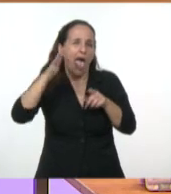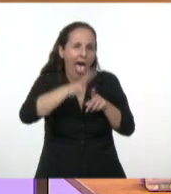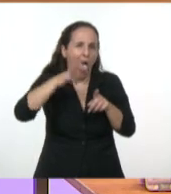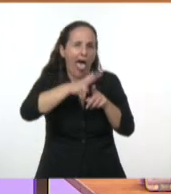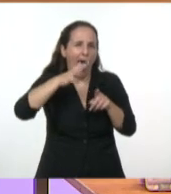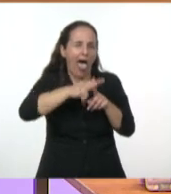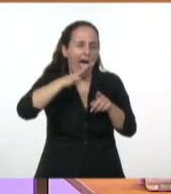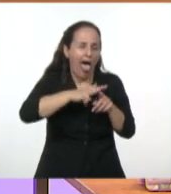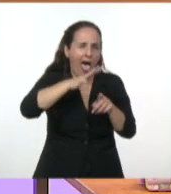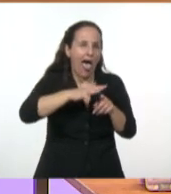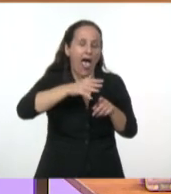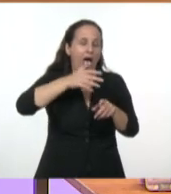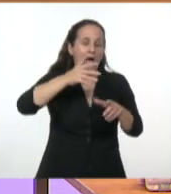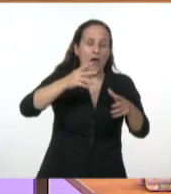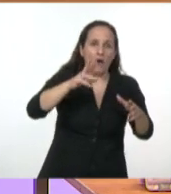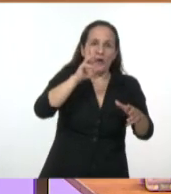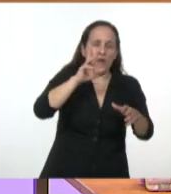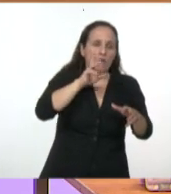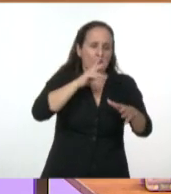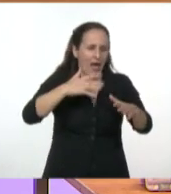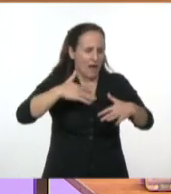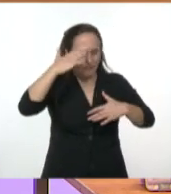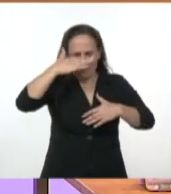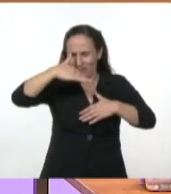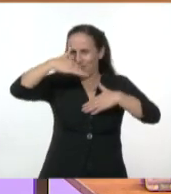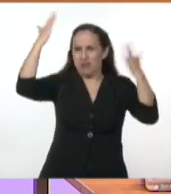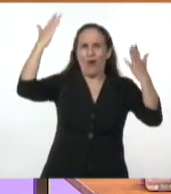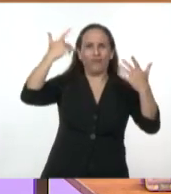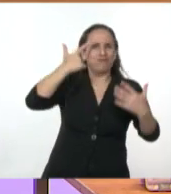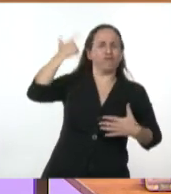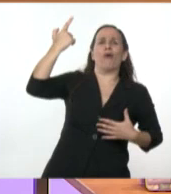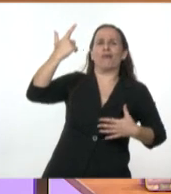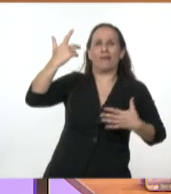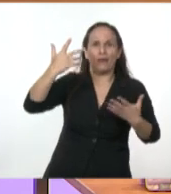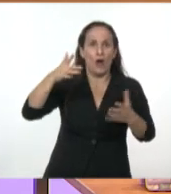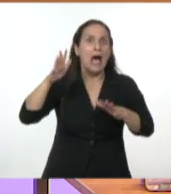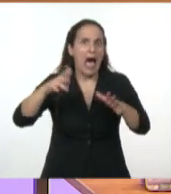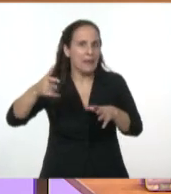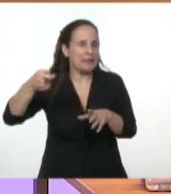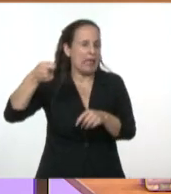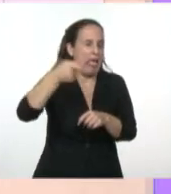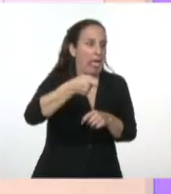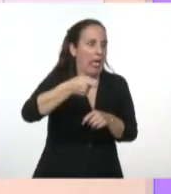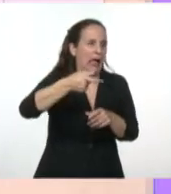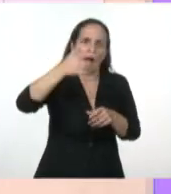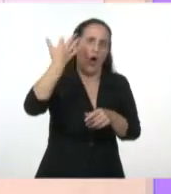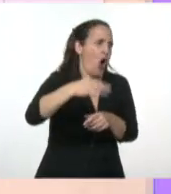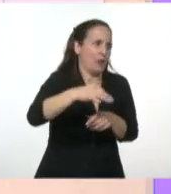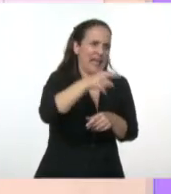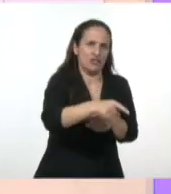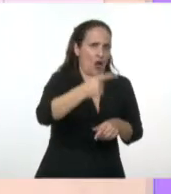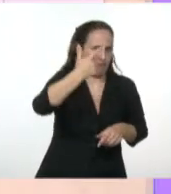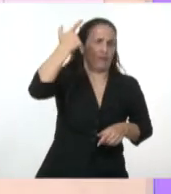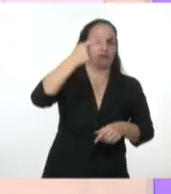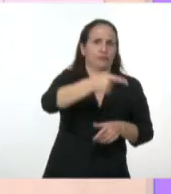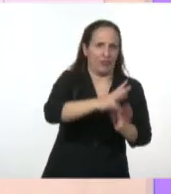mujer hasta que ella se suicida, pero, o muchas veces la obligan a hacerlo y no es un femicidio directo. Claro. Femicidios